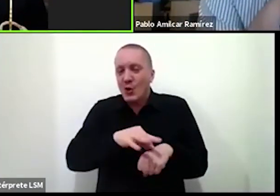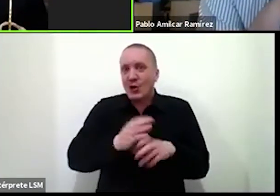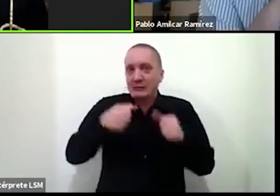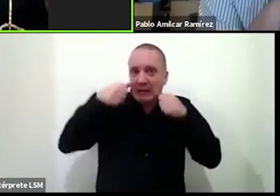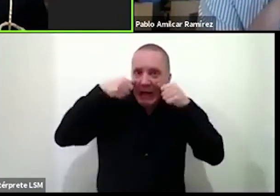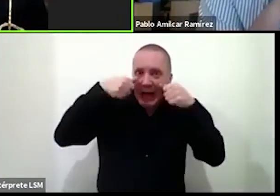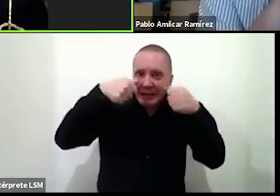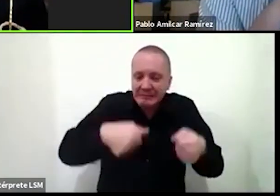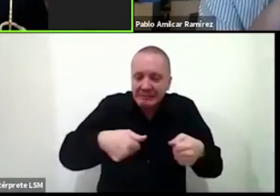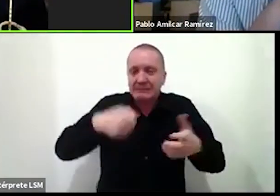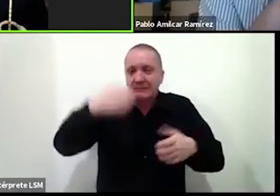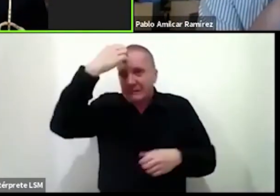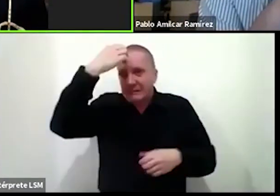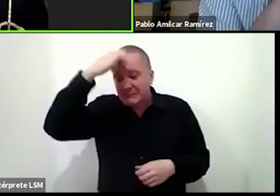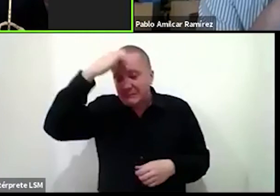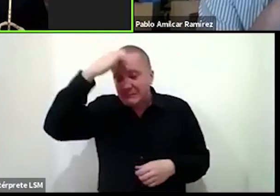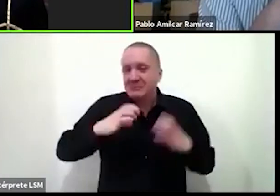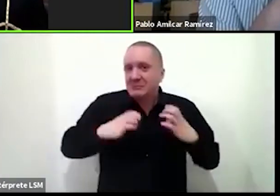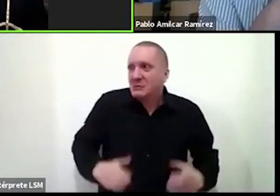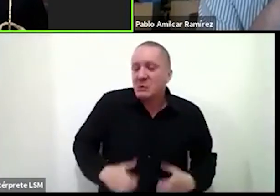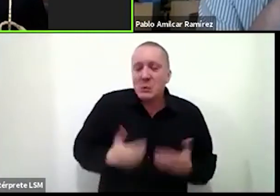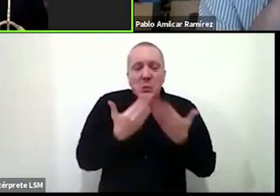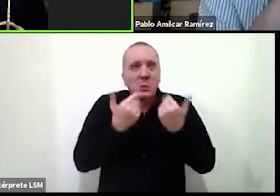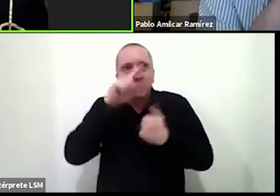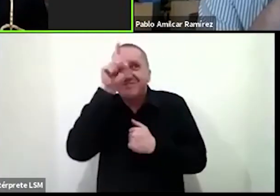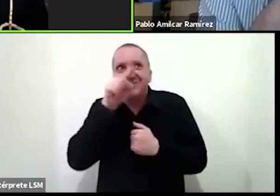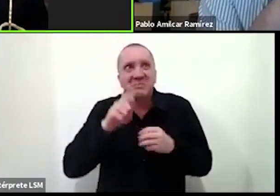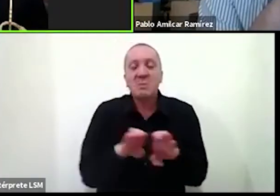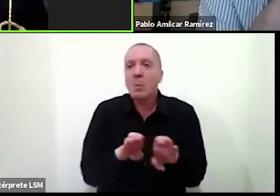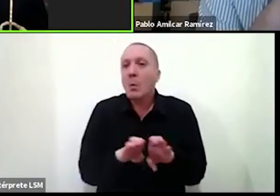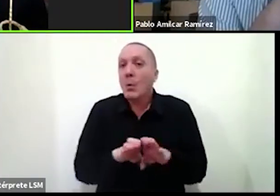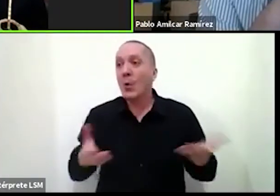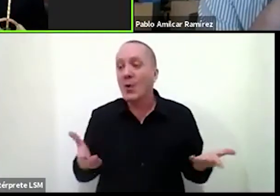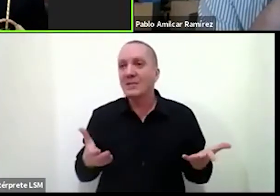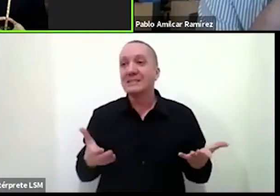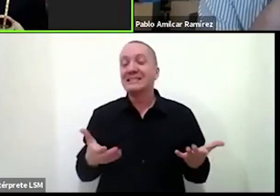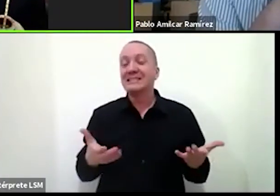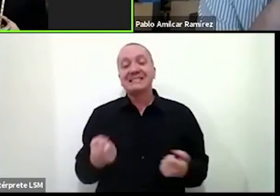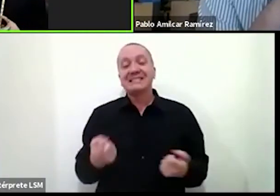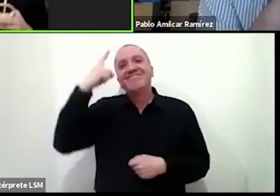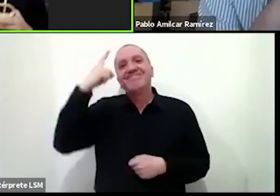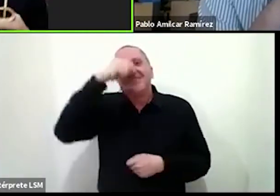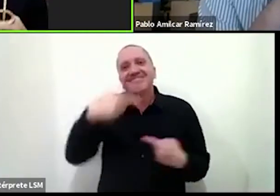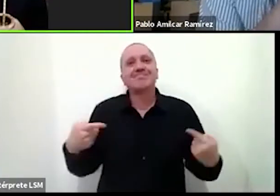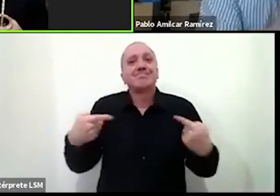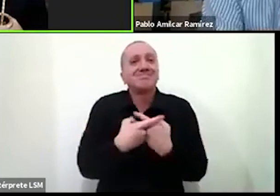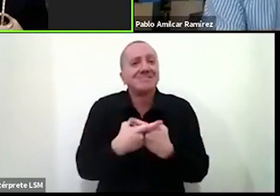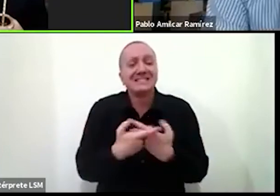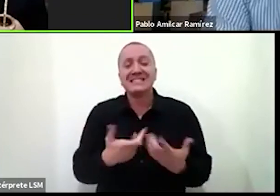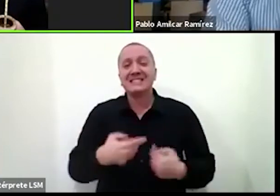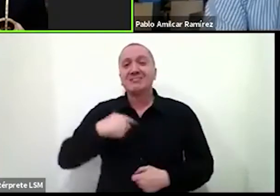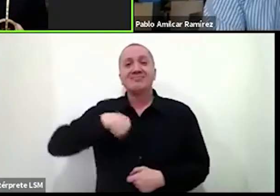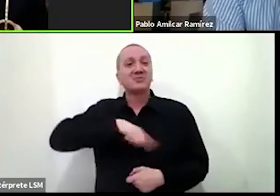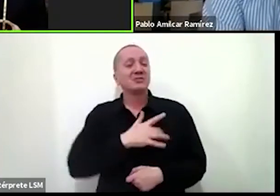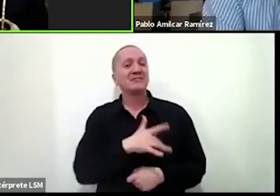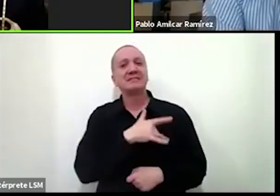este contexto tan complicado, tan adverso y tan difícil, donde nos sentimos tan vulnerables, que es